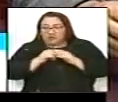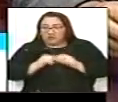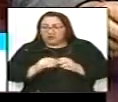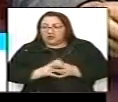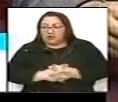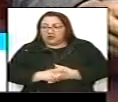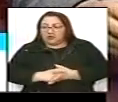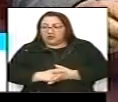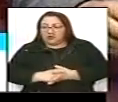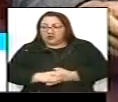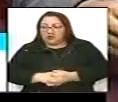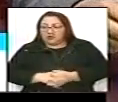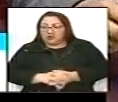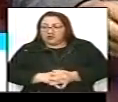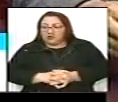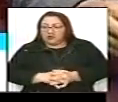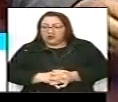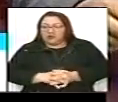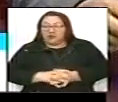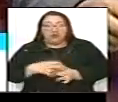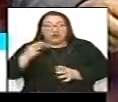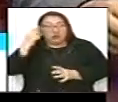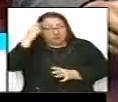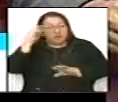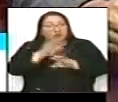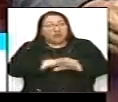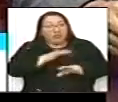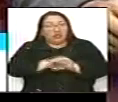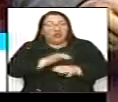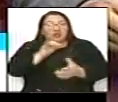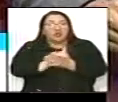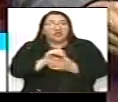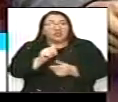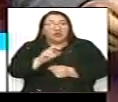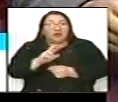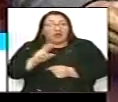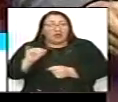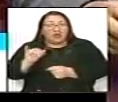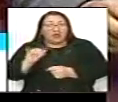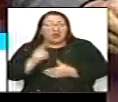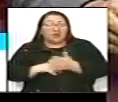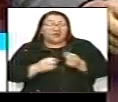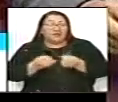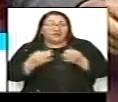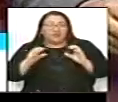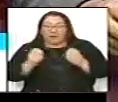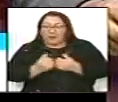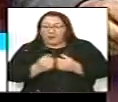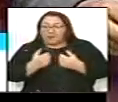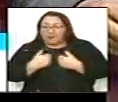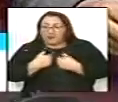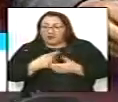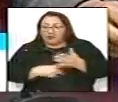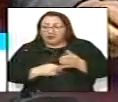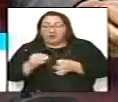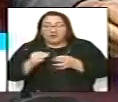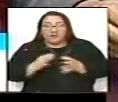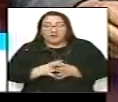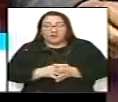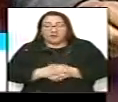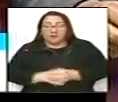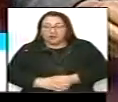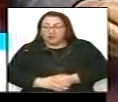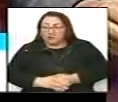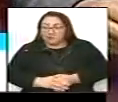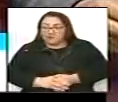el país se mantiene una política, ¿no es cierto?, de blindaje al señor Chávarri, que la mayoría en el Congreso tendrá que explicar, ¿no es